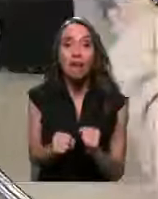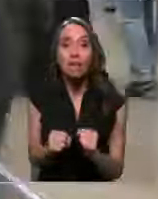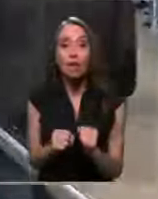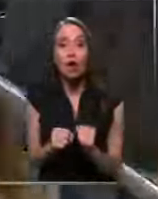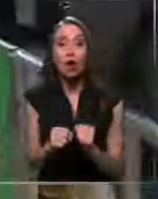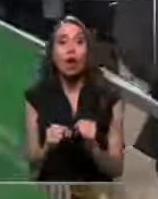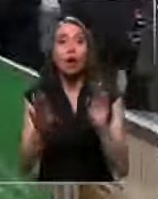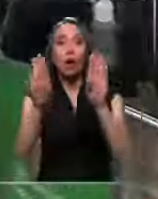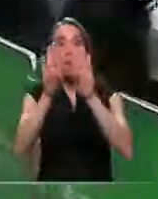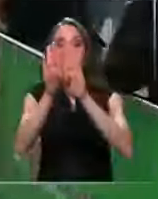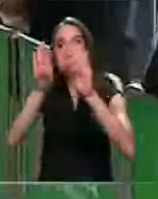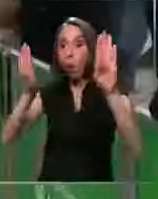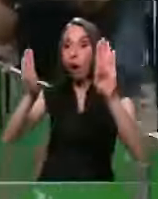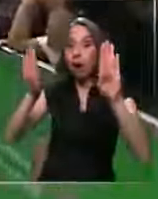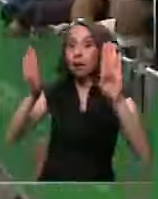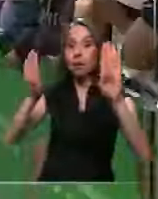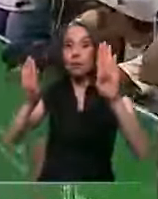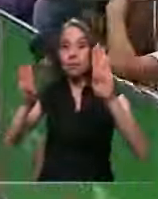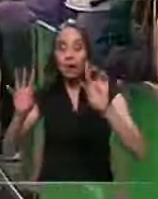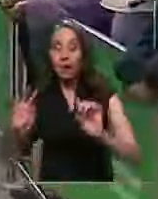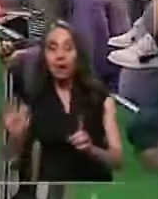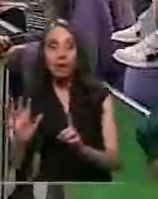se abrieron las puertas.